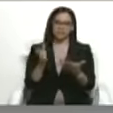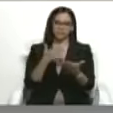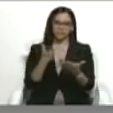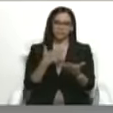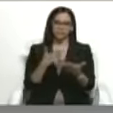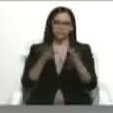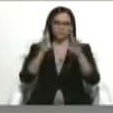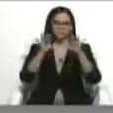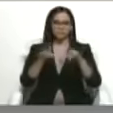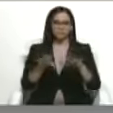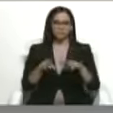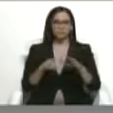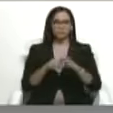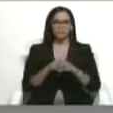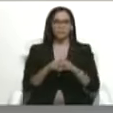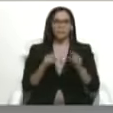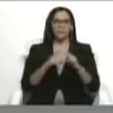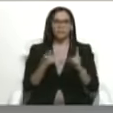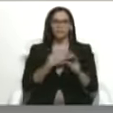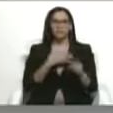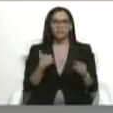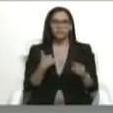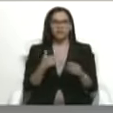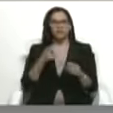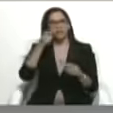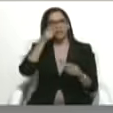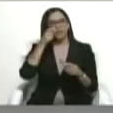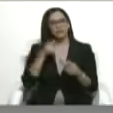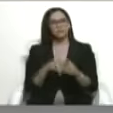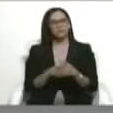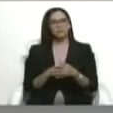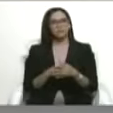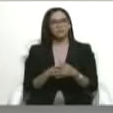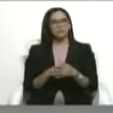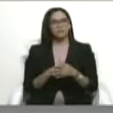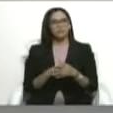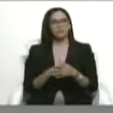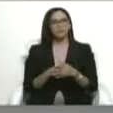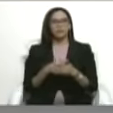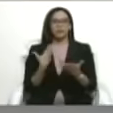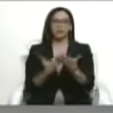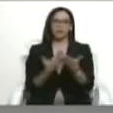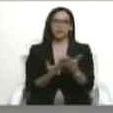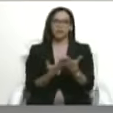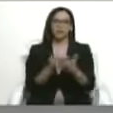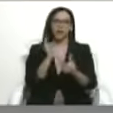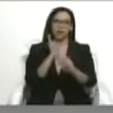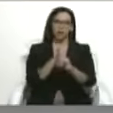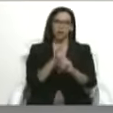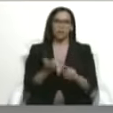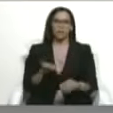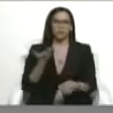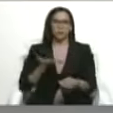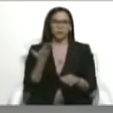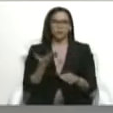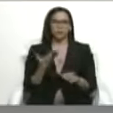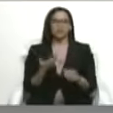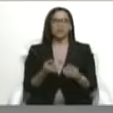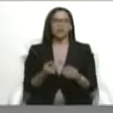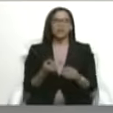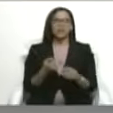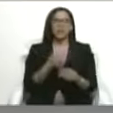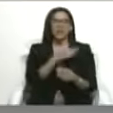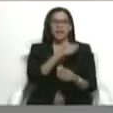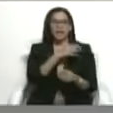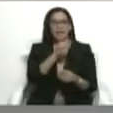los documentos que trajo. Pero yo quisiera, fiscal, poner los puntos sobre algunas cosas importantes. Y una de ellas es que la gente